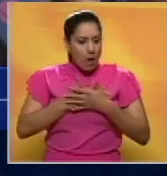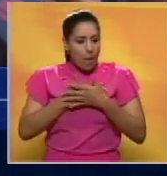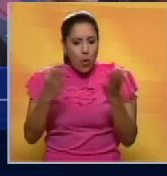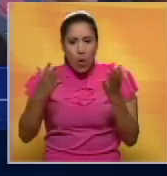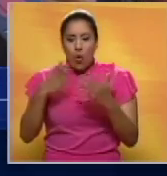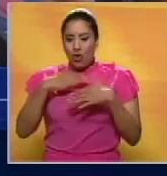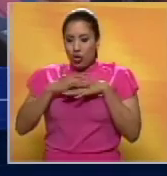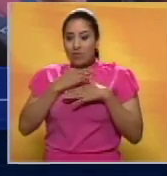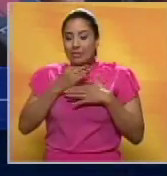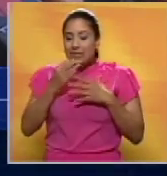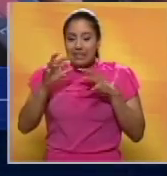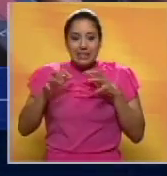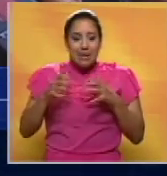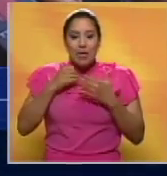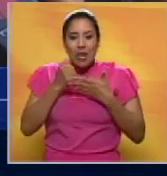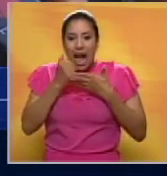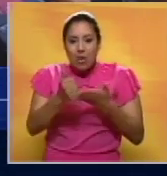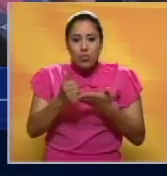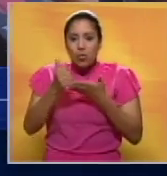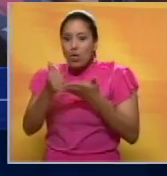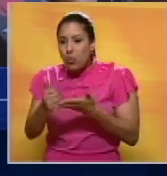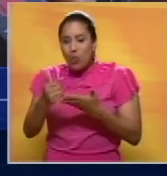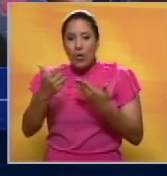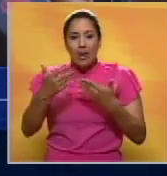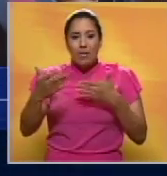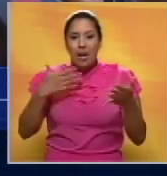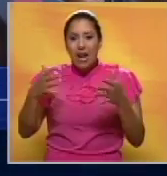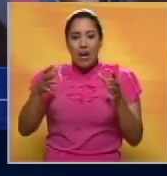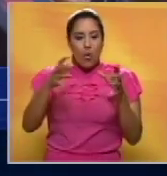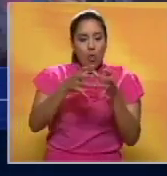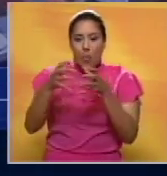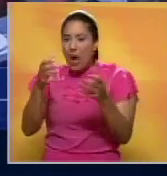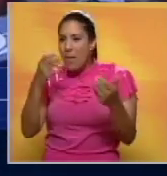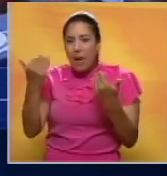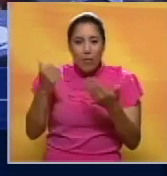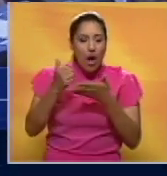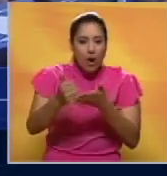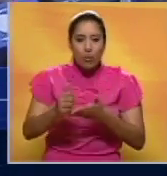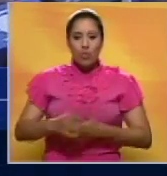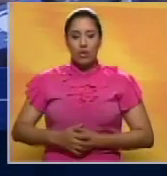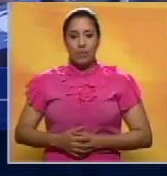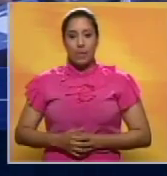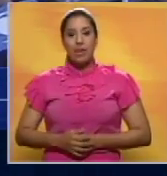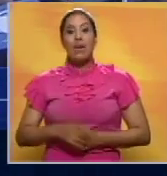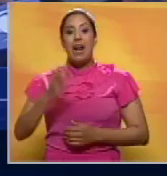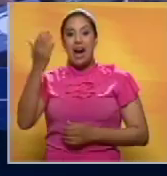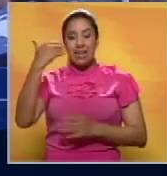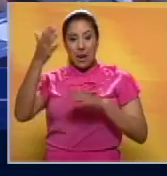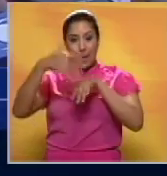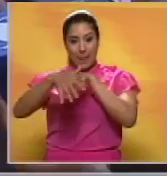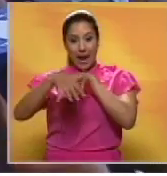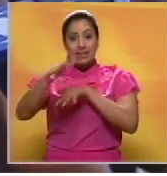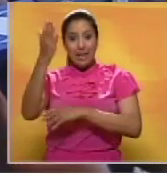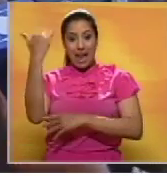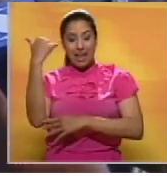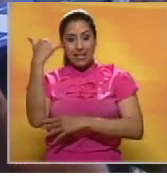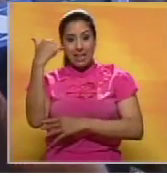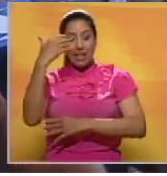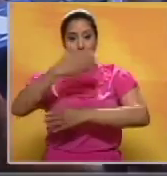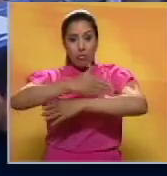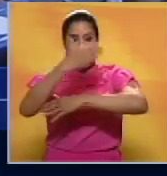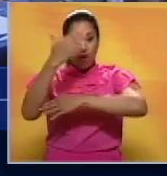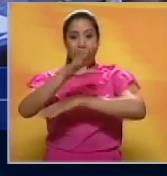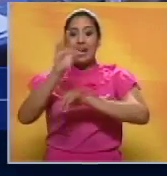alguien. Su vocación siempre fue estar ahí, estar entre un bando y otro. Ayer en la marcha que hubo para el Vía La